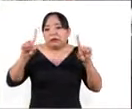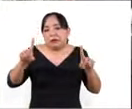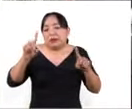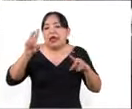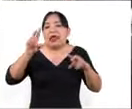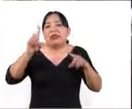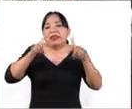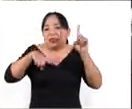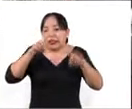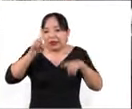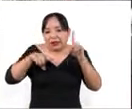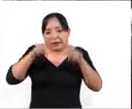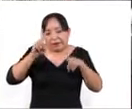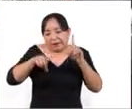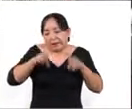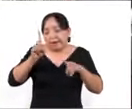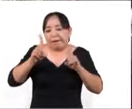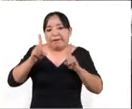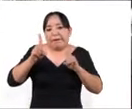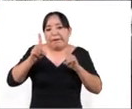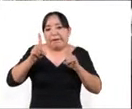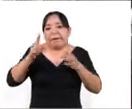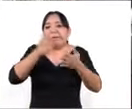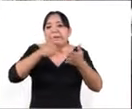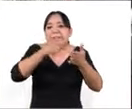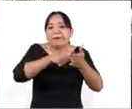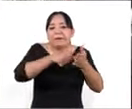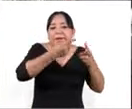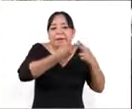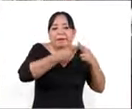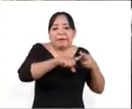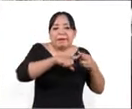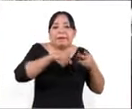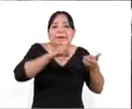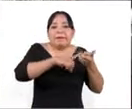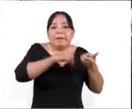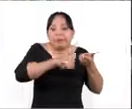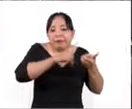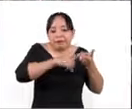eso el tiempo que tenemos y que la alarma nos alerta, ¿no?